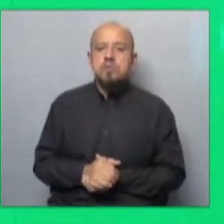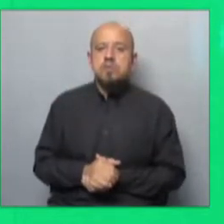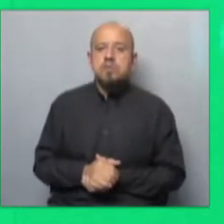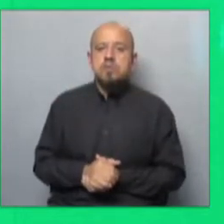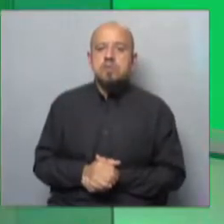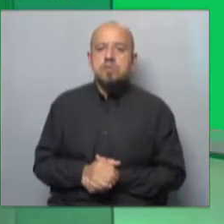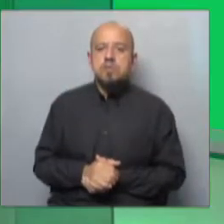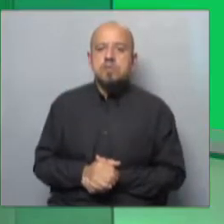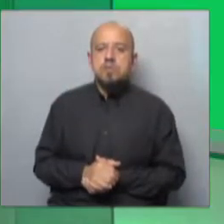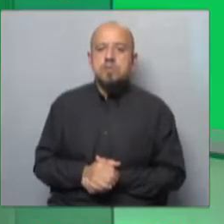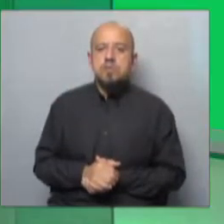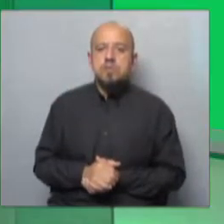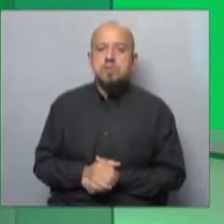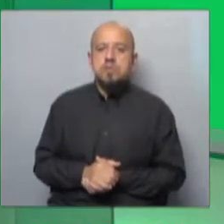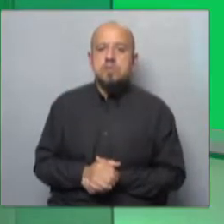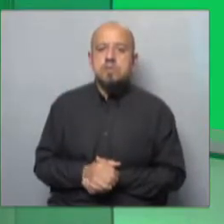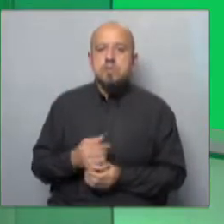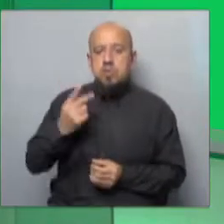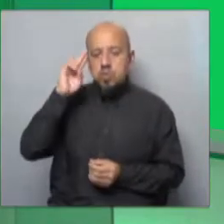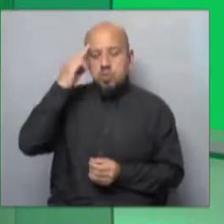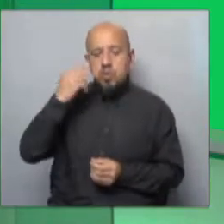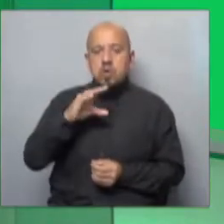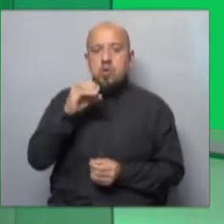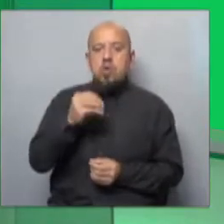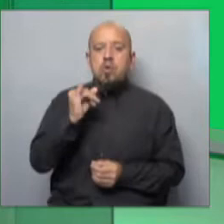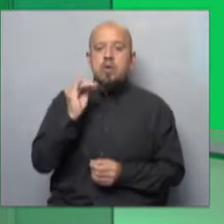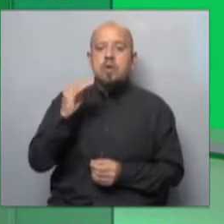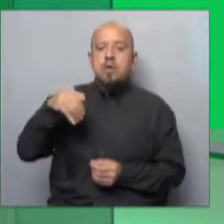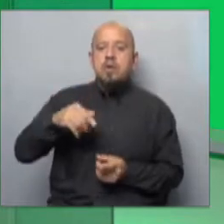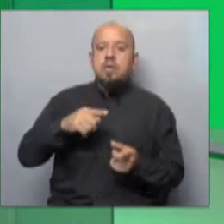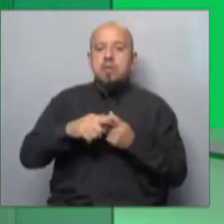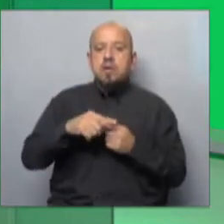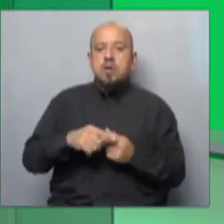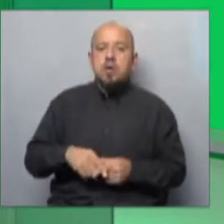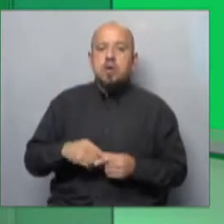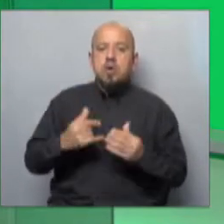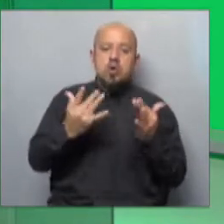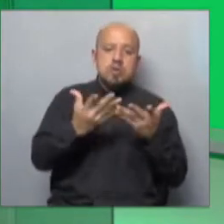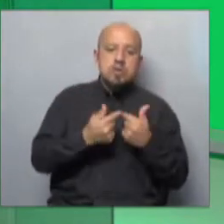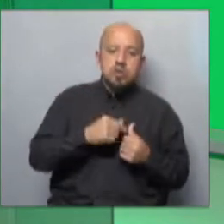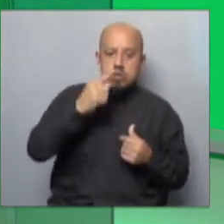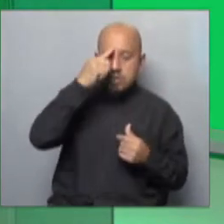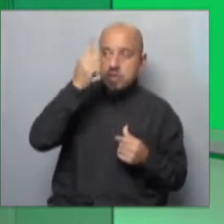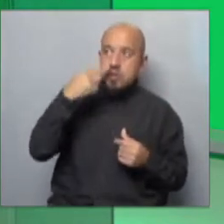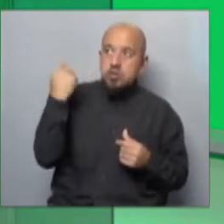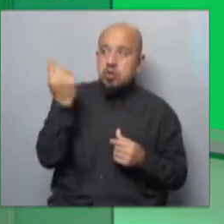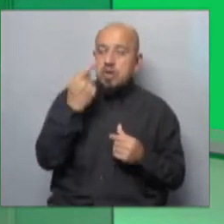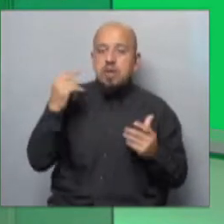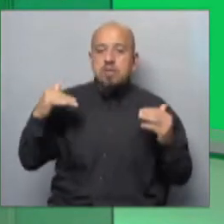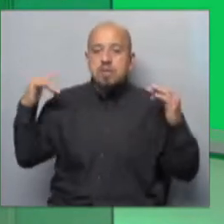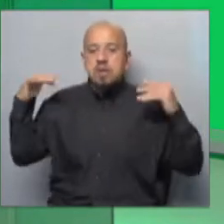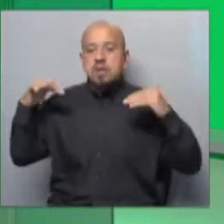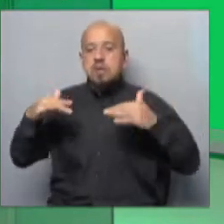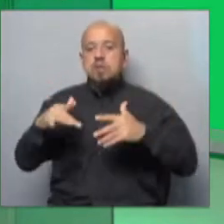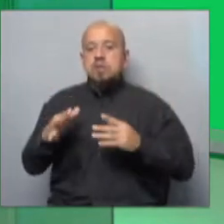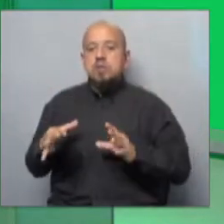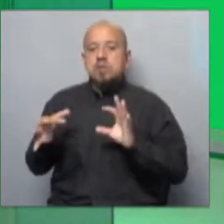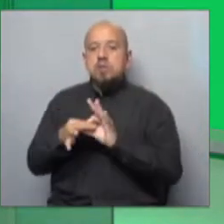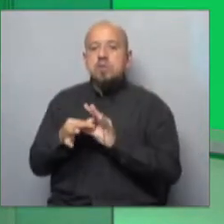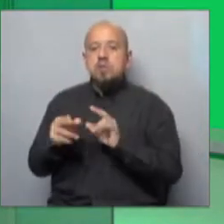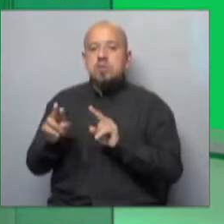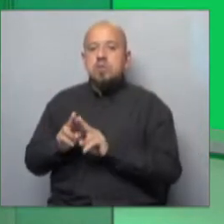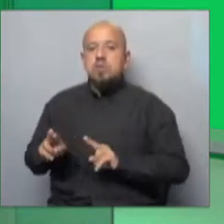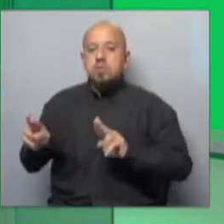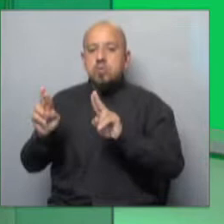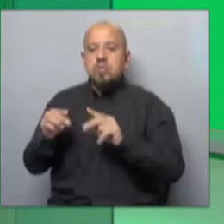en uruguay está presente en la oye - esta organización internacional para las migraciones que depende de naciones unidas- qué tipo de